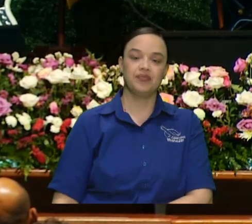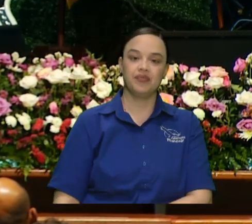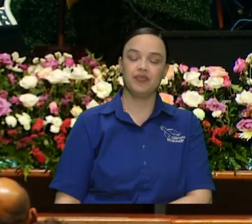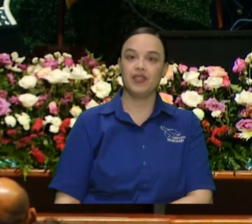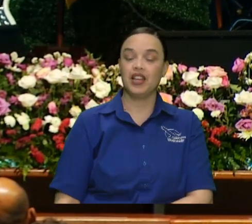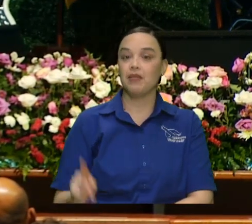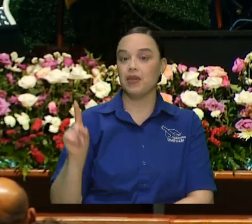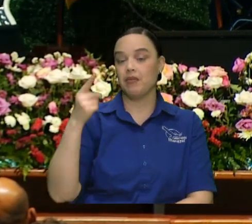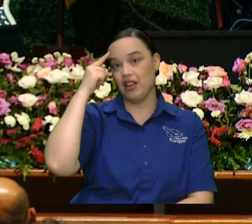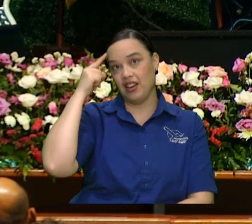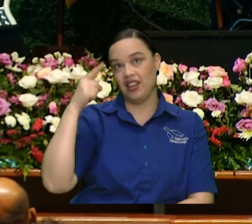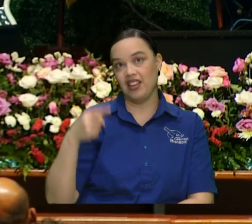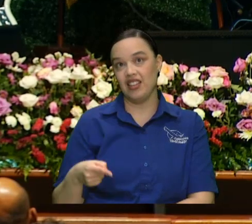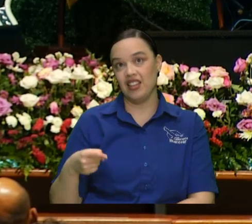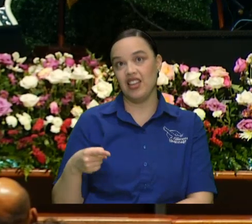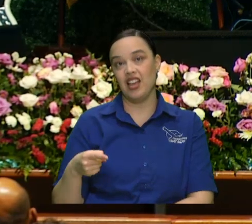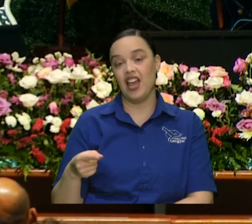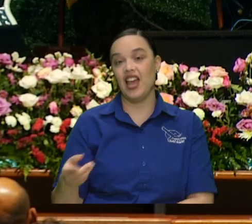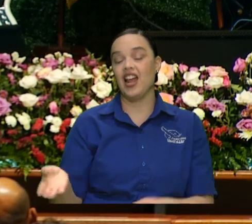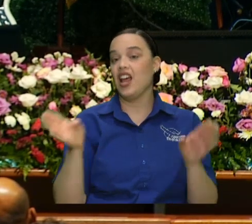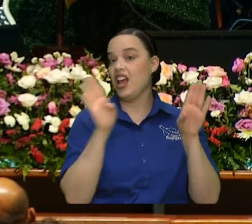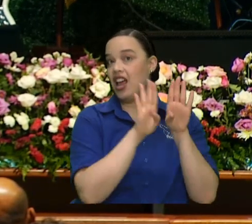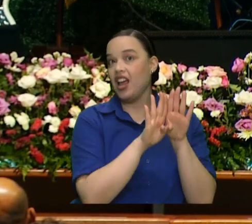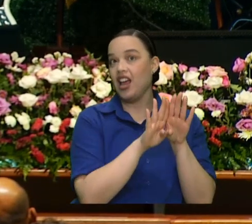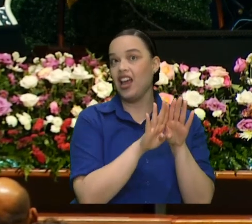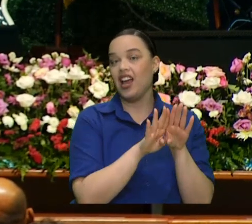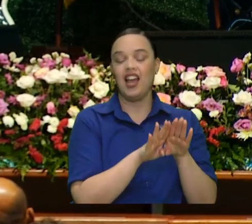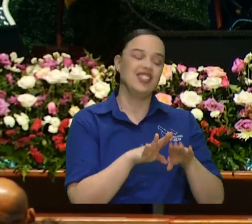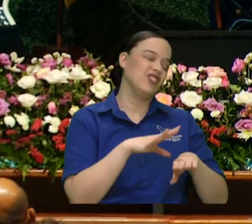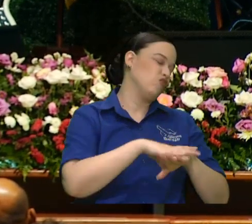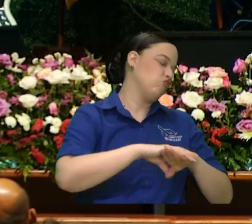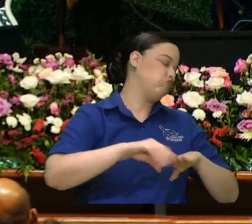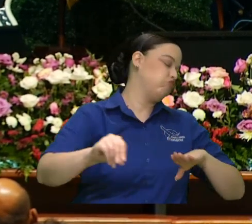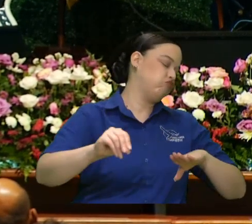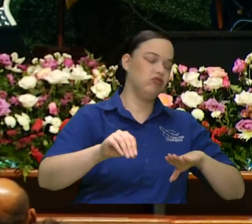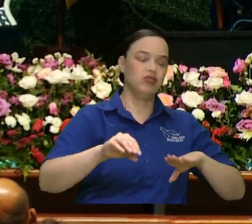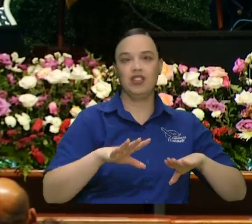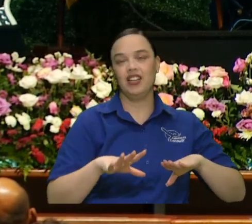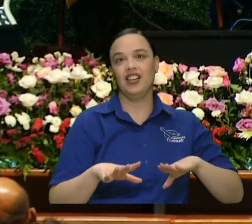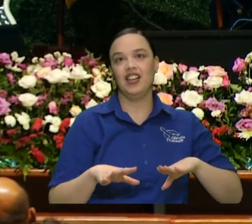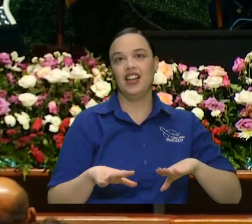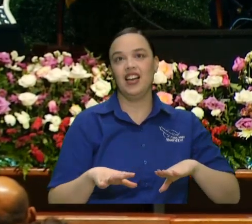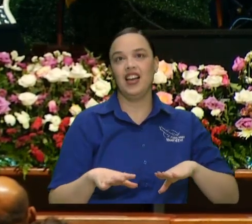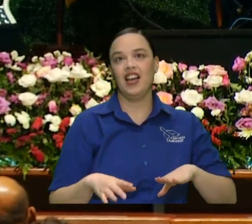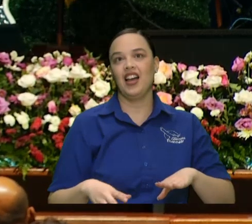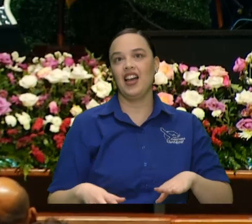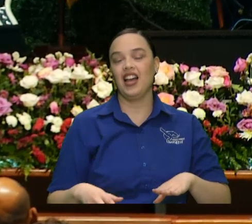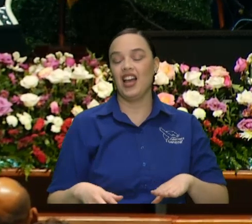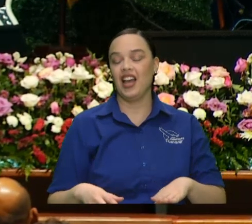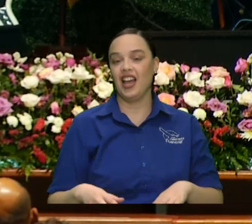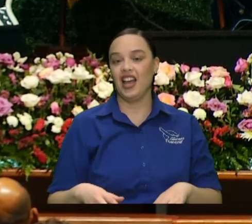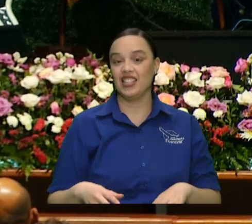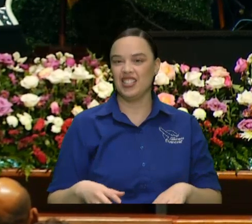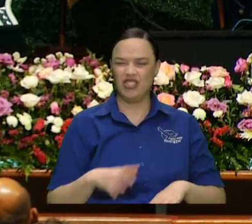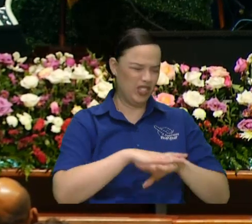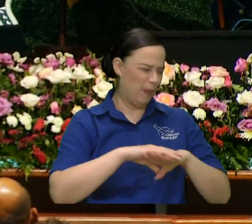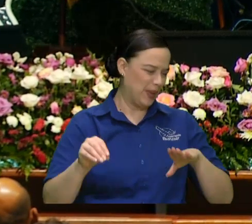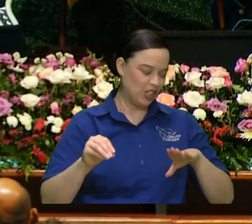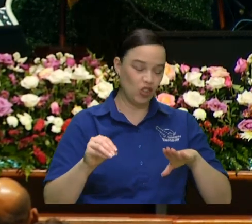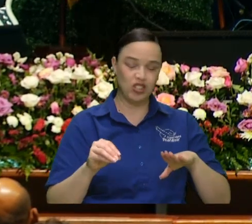primer día a puerta cerrada el se empieza a quitar los zapatos cansados estar atendiendo a los invitados solo se quitan los zapatos